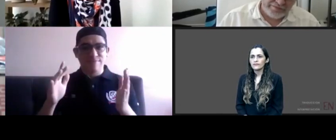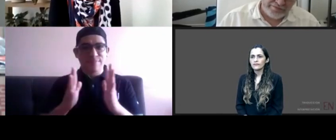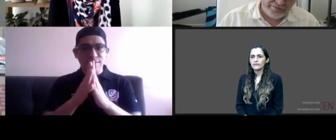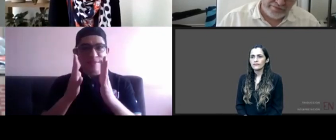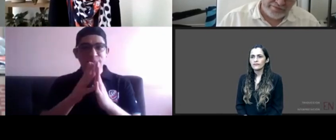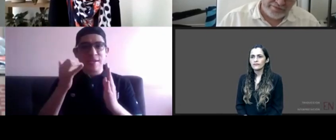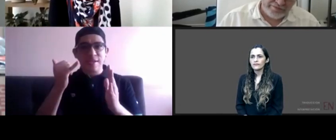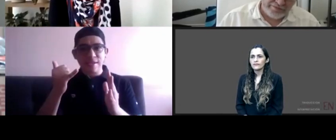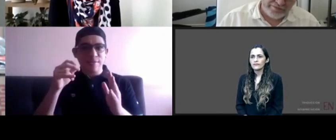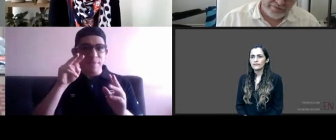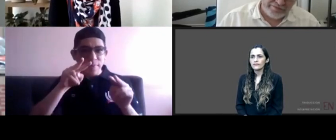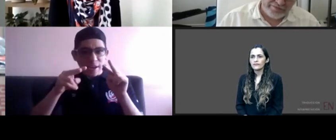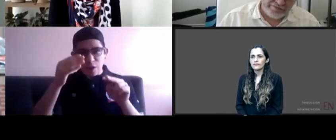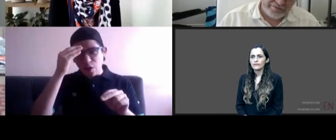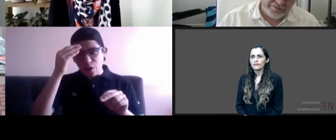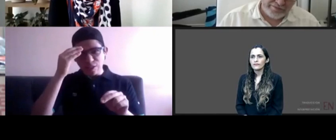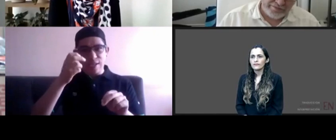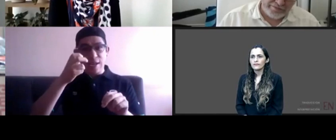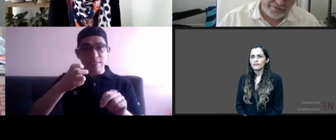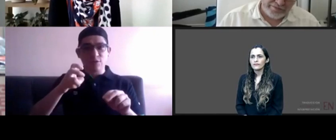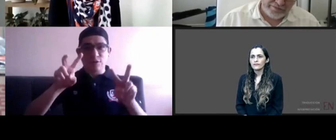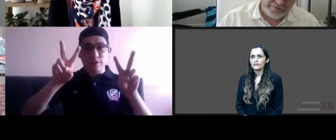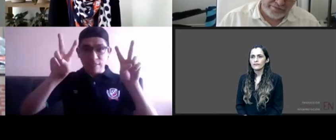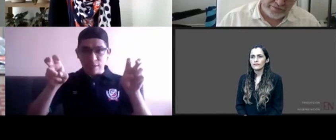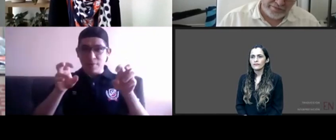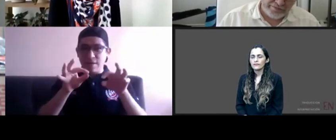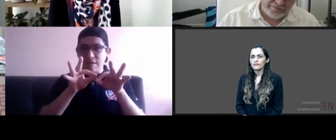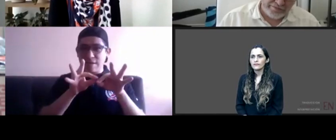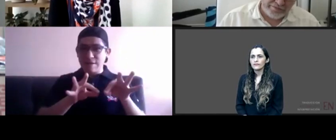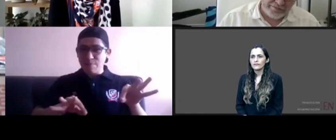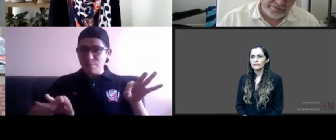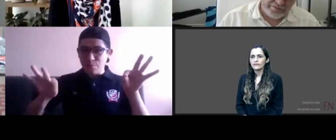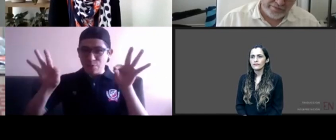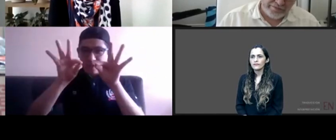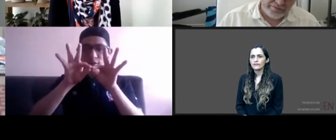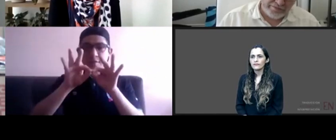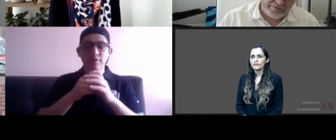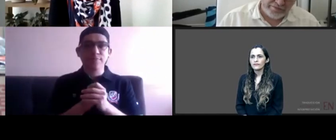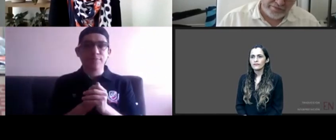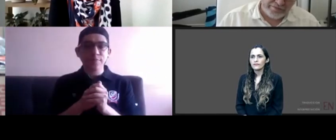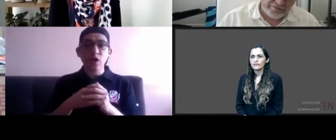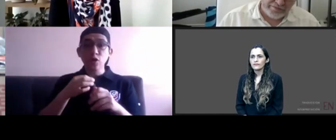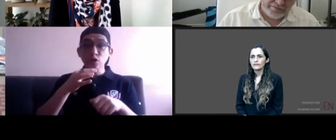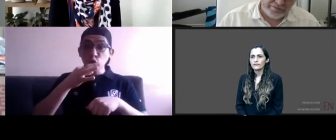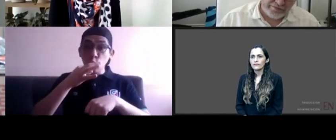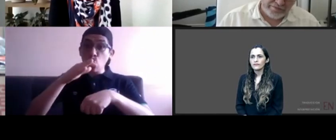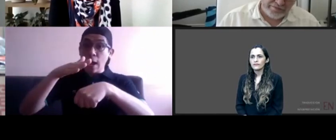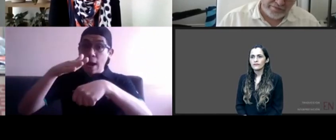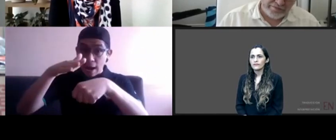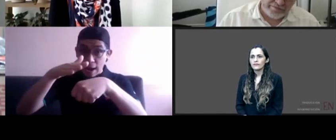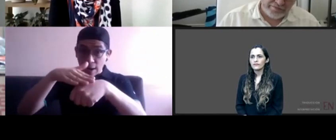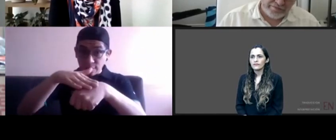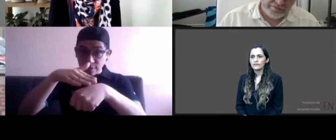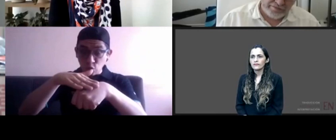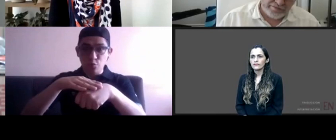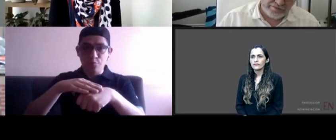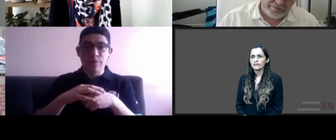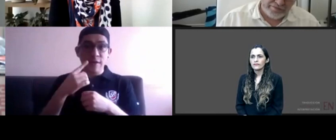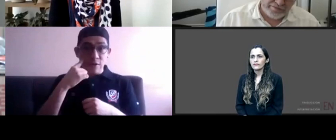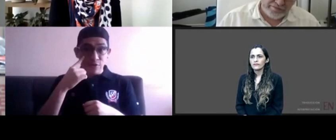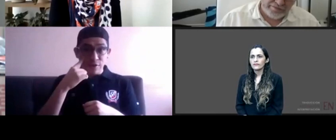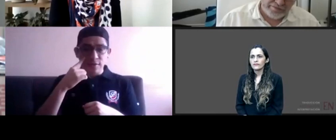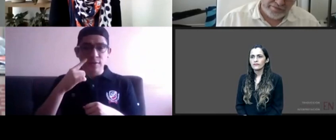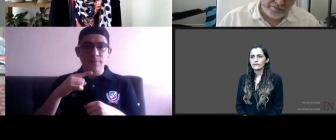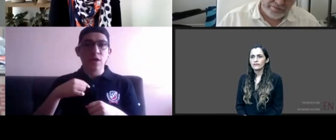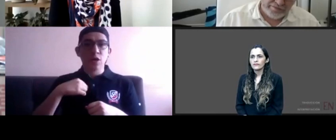por Facebook. También muchas gracias por participar, por estar viendo este tema que es sumamente importante, que requiere